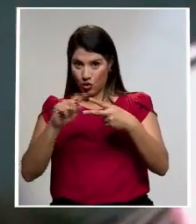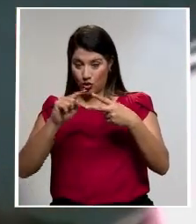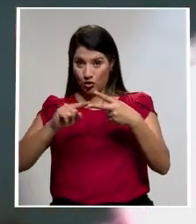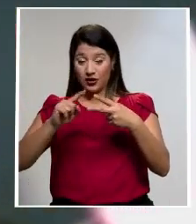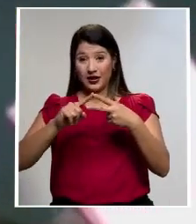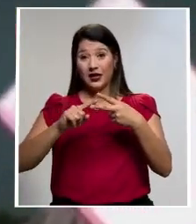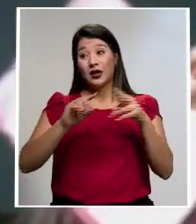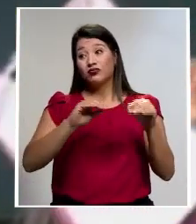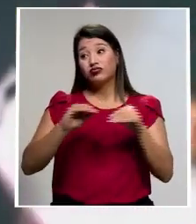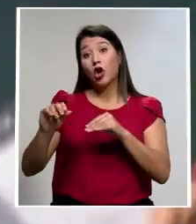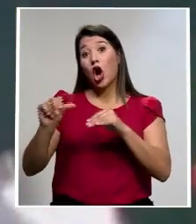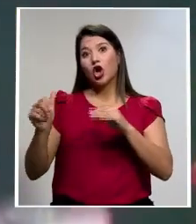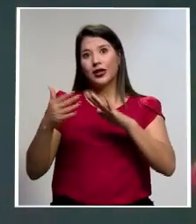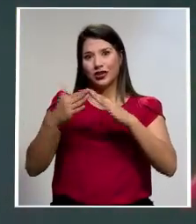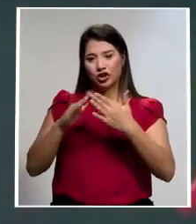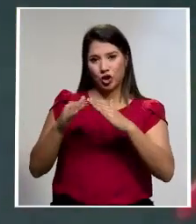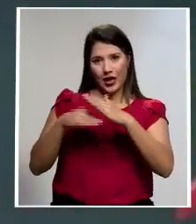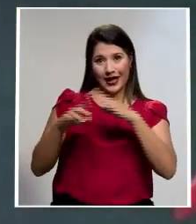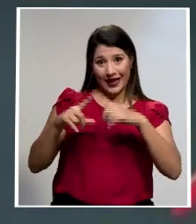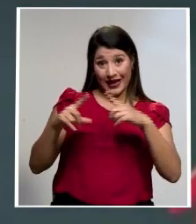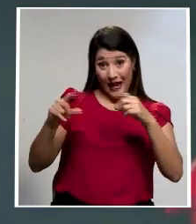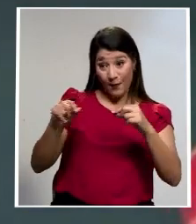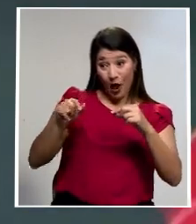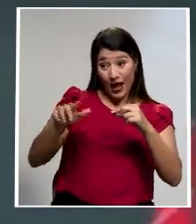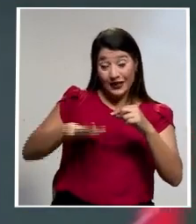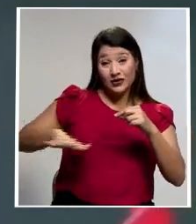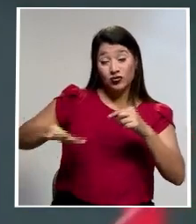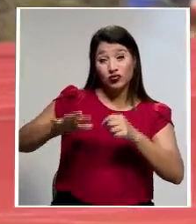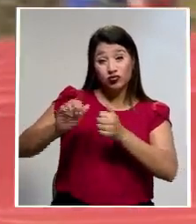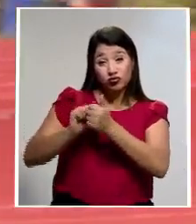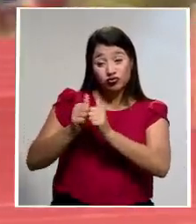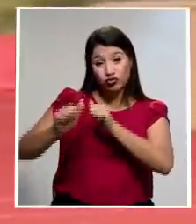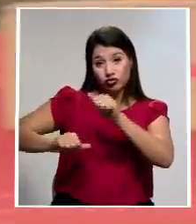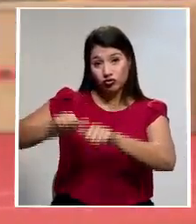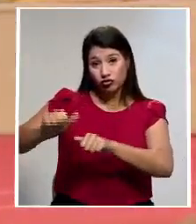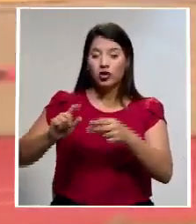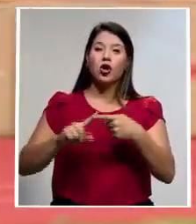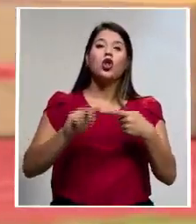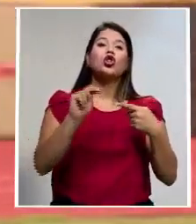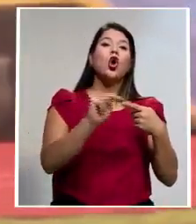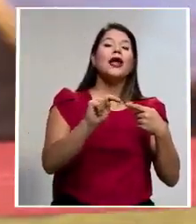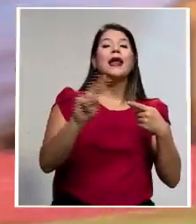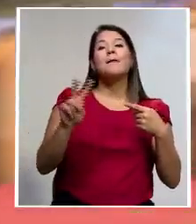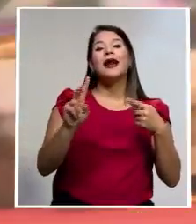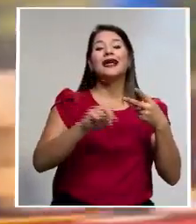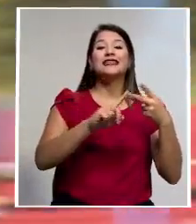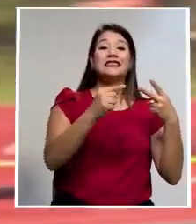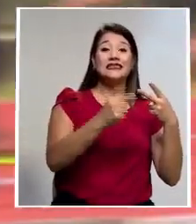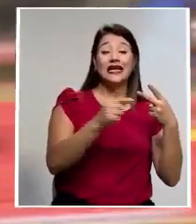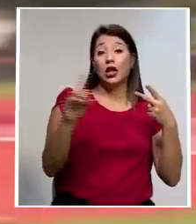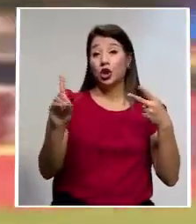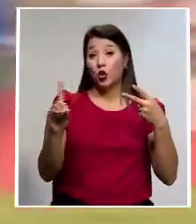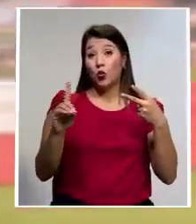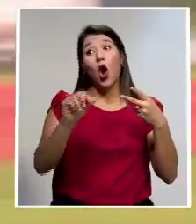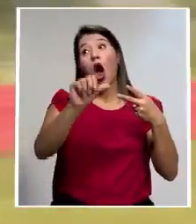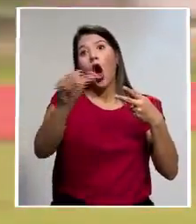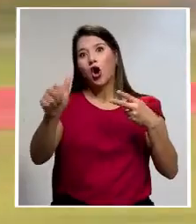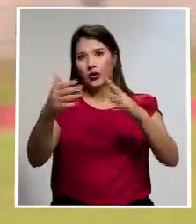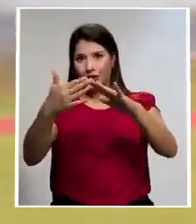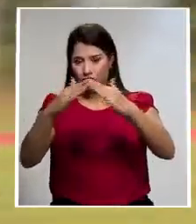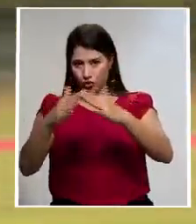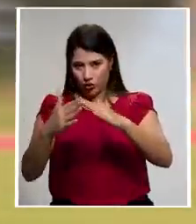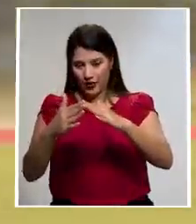Shizuoka, sede del ciclismo de ruta, mientras que Noelia Vargas y Gerald Drummond estarán en Tachikawa. Por otro lado,